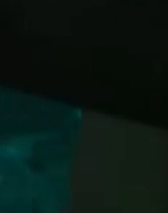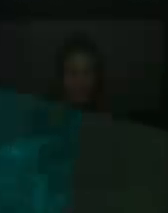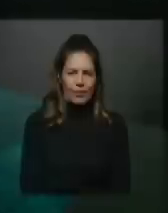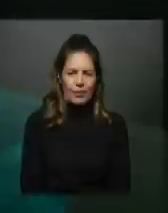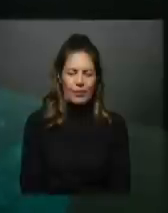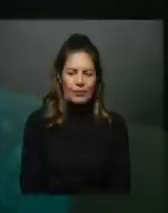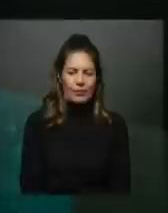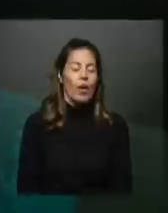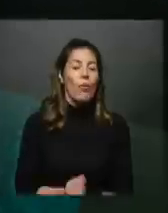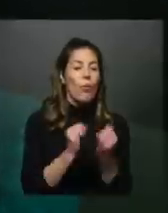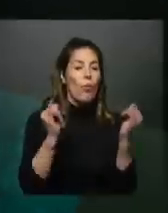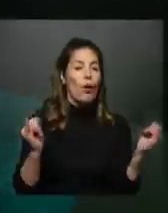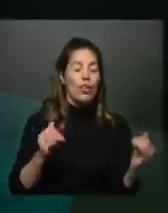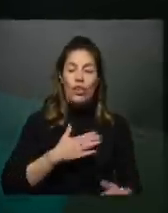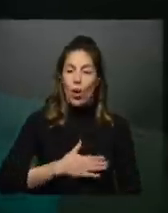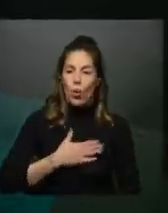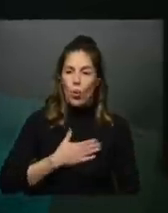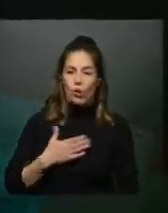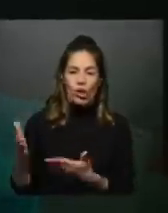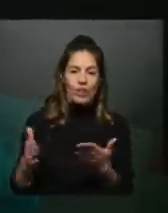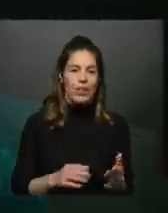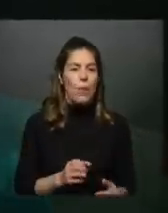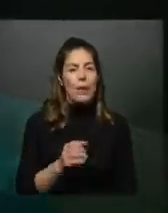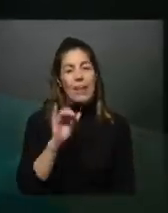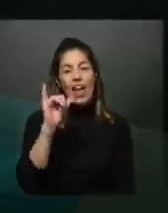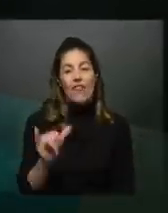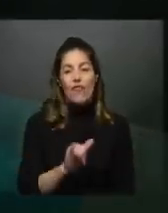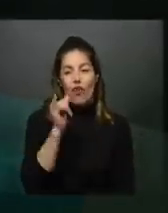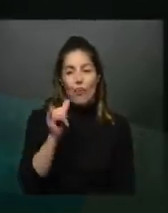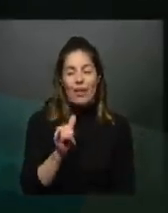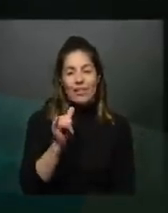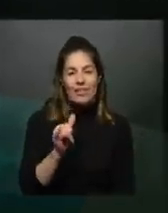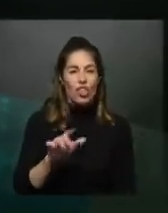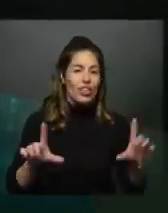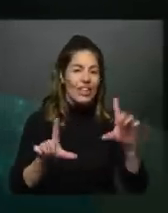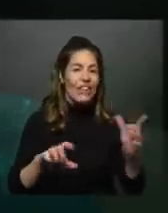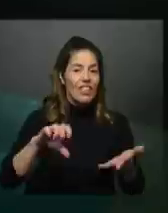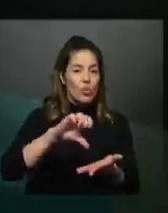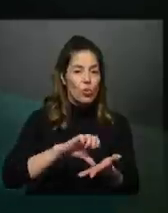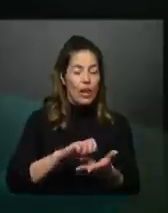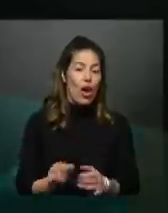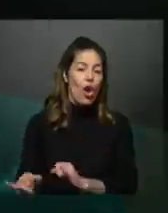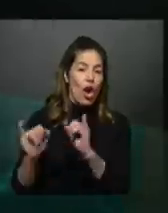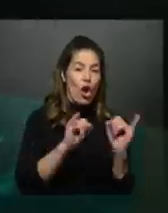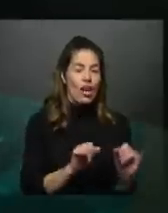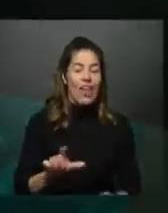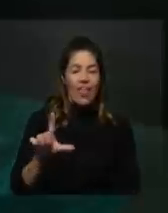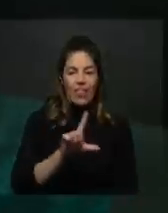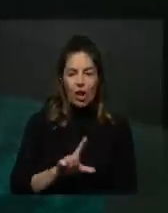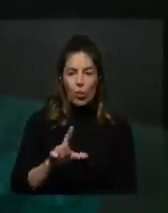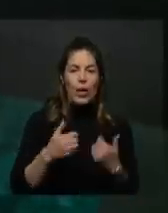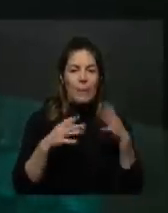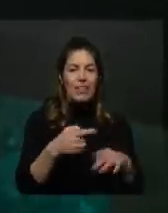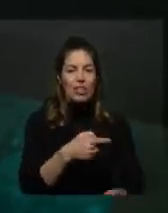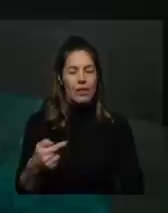muy buenos días un gusto recibirlos con las primeras noticias de tv ciudad en esta jornada de lunes Comenzando la semana con todo aquí estamos eh con la primera